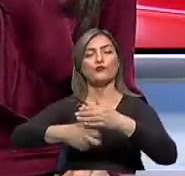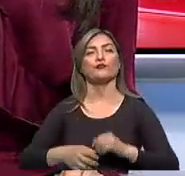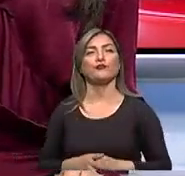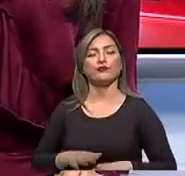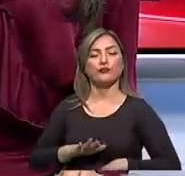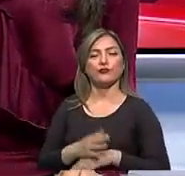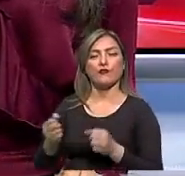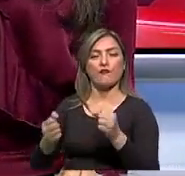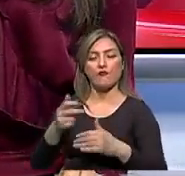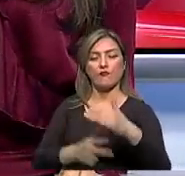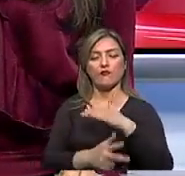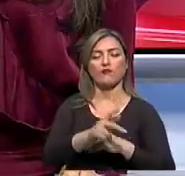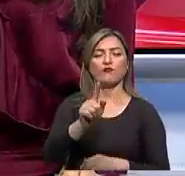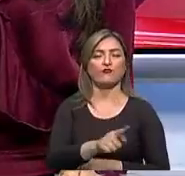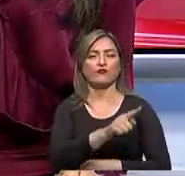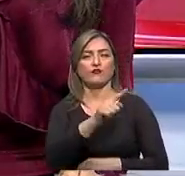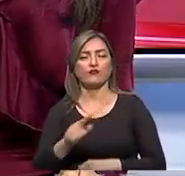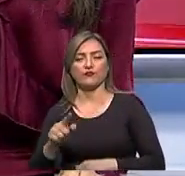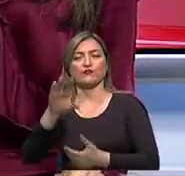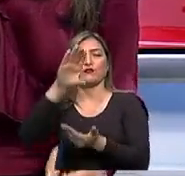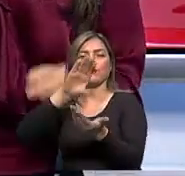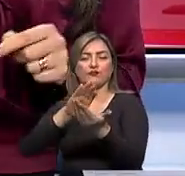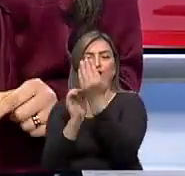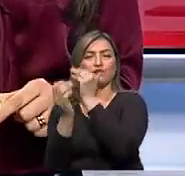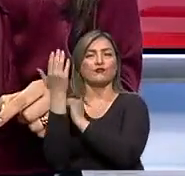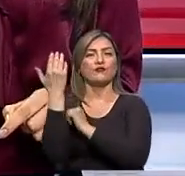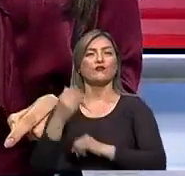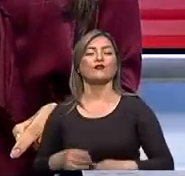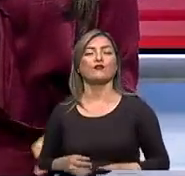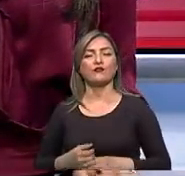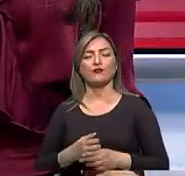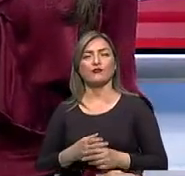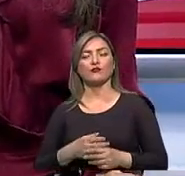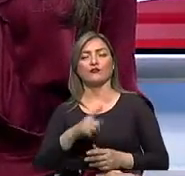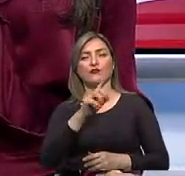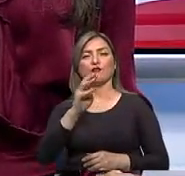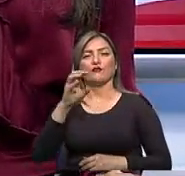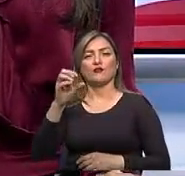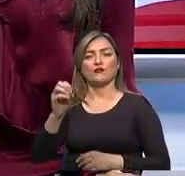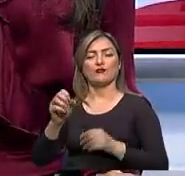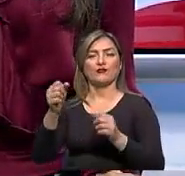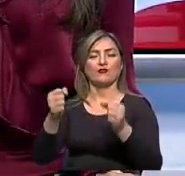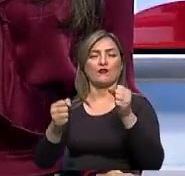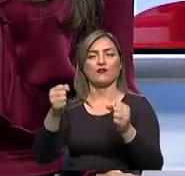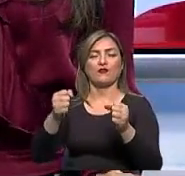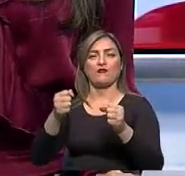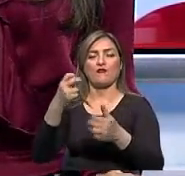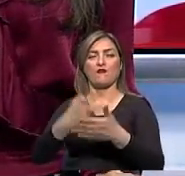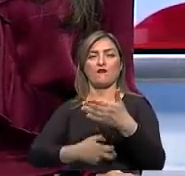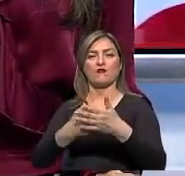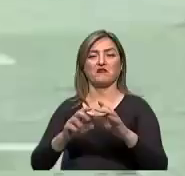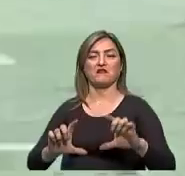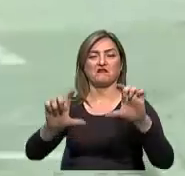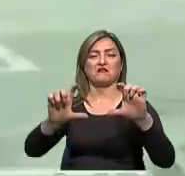por estacionarse en lugares no permitidos en el centro histórico. Además, cerca de 160 vehículos han sido sancionados por no usar